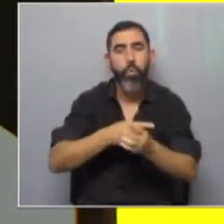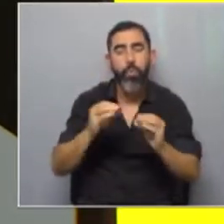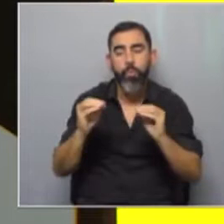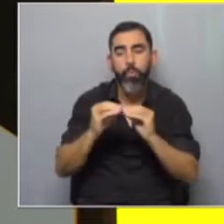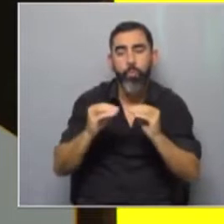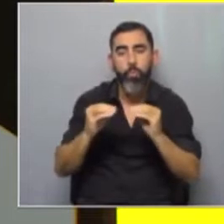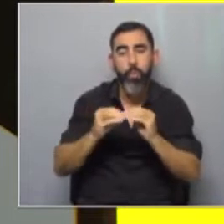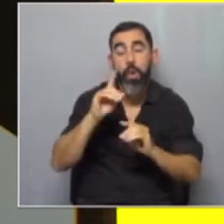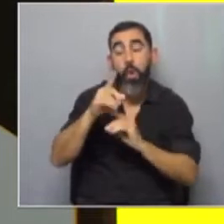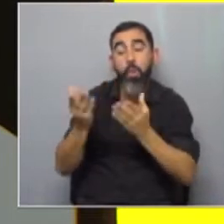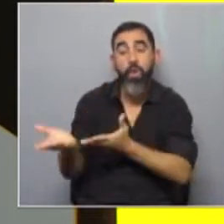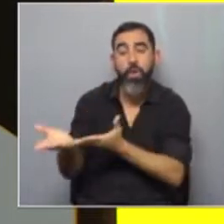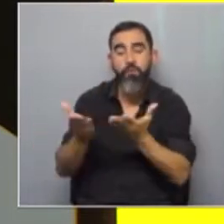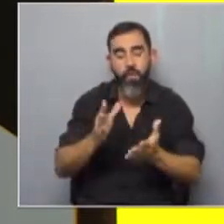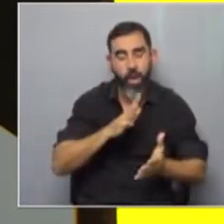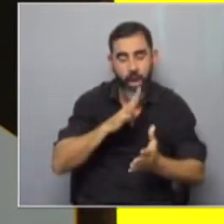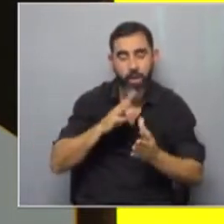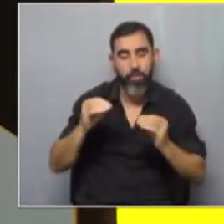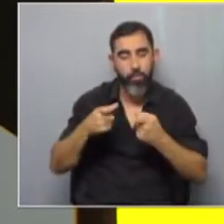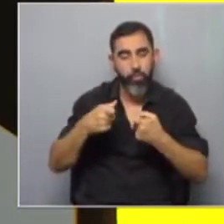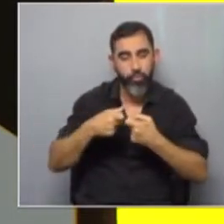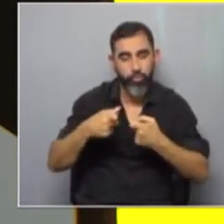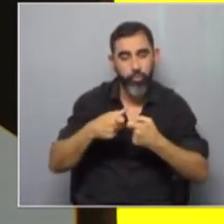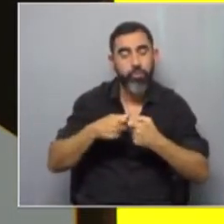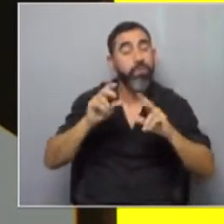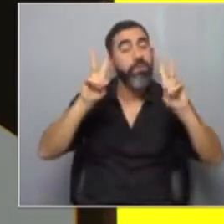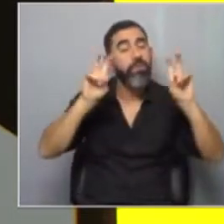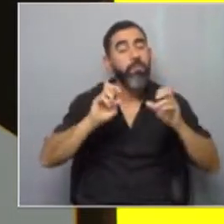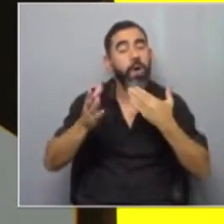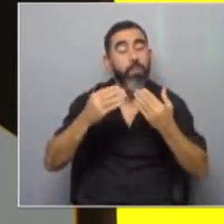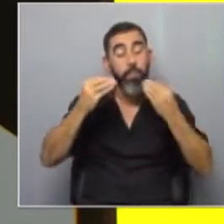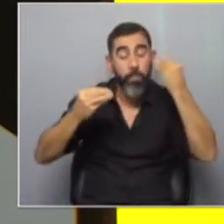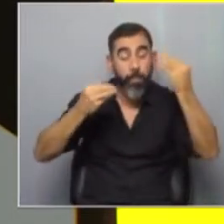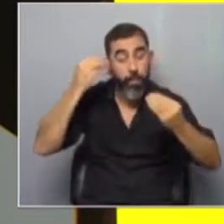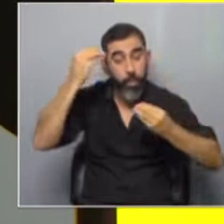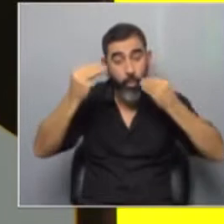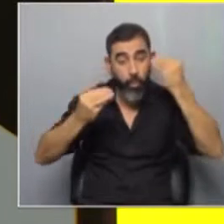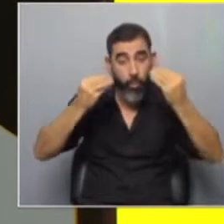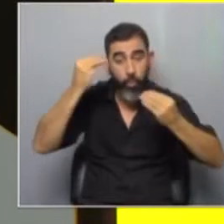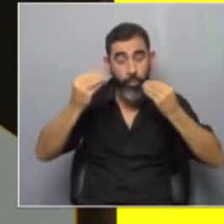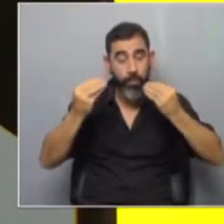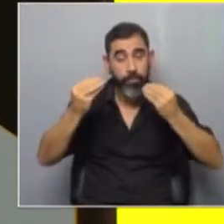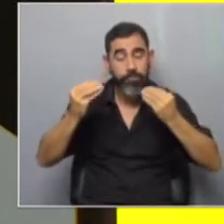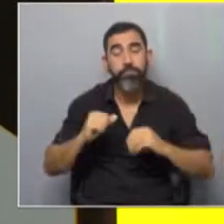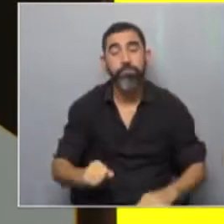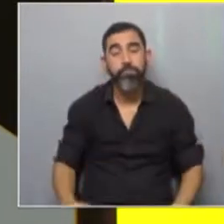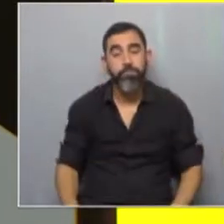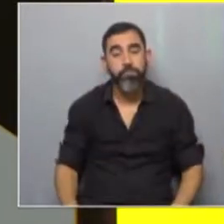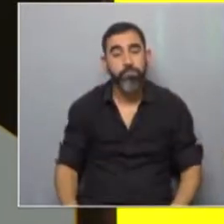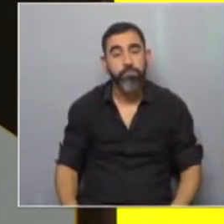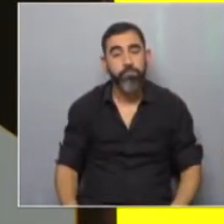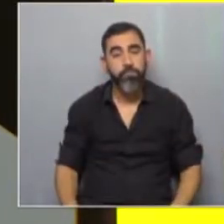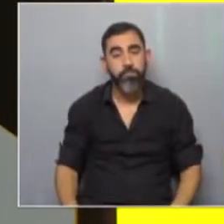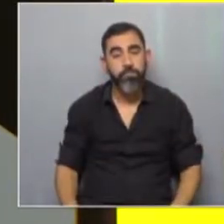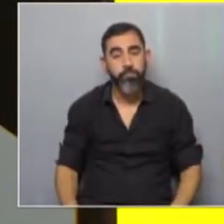colegas, y algunos de los invitados lo son. Otra, porque vamos a hablar de un tema que preocupa mucho, que está siempre instalado, pero casi